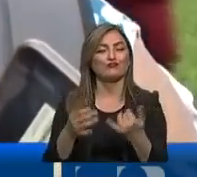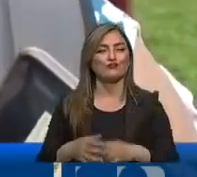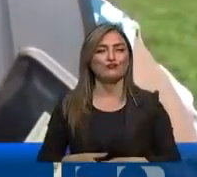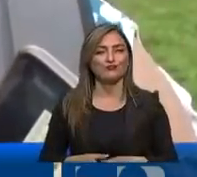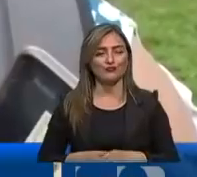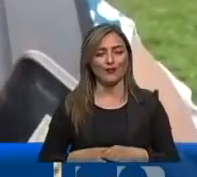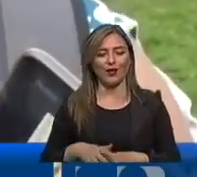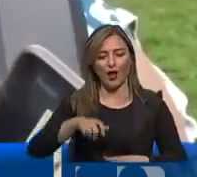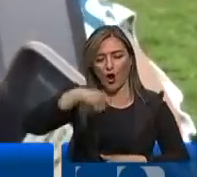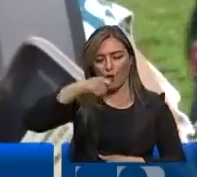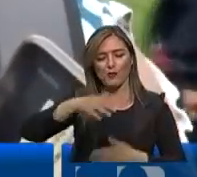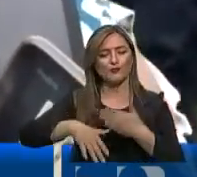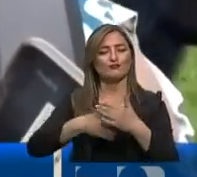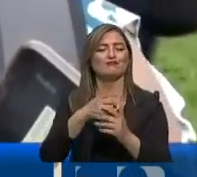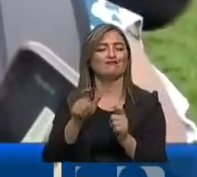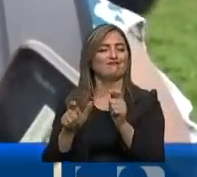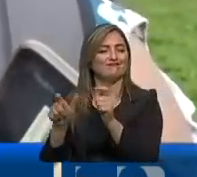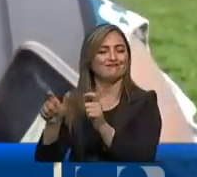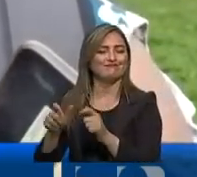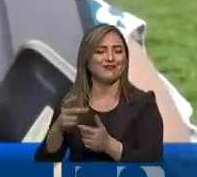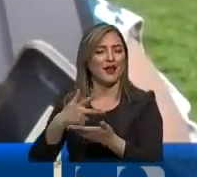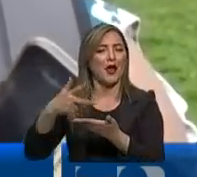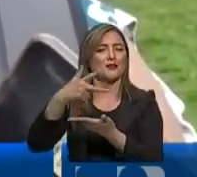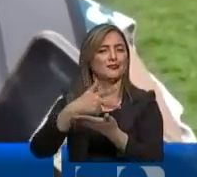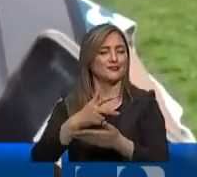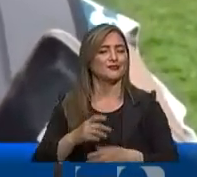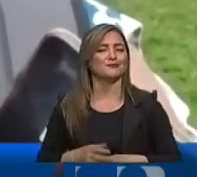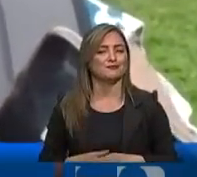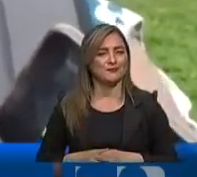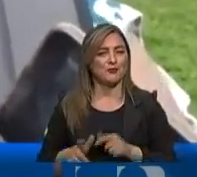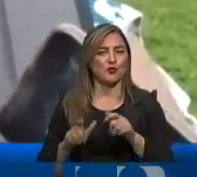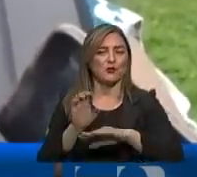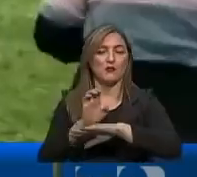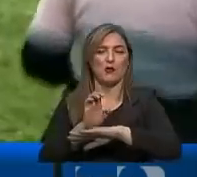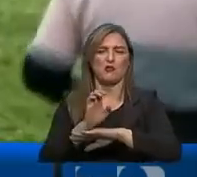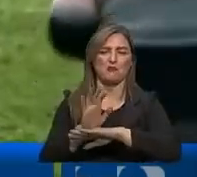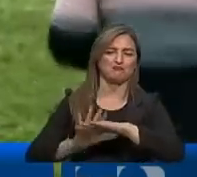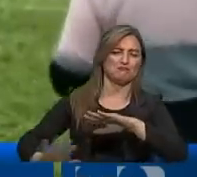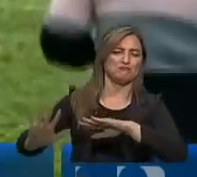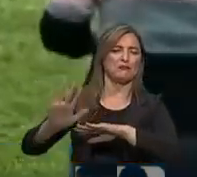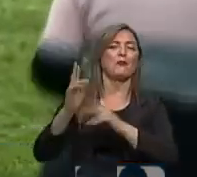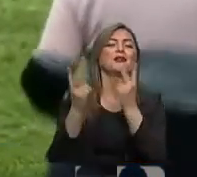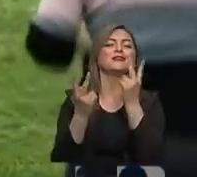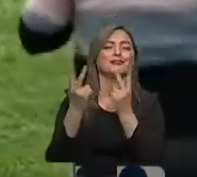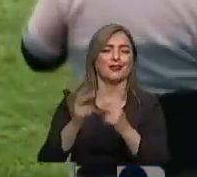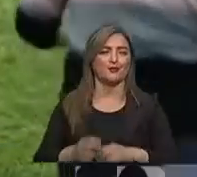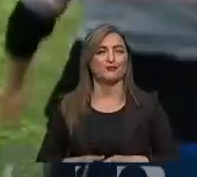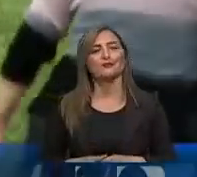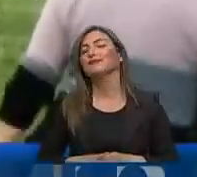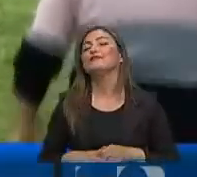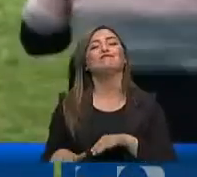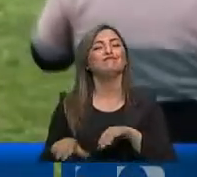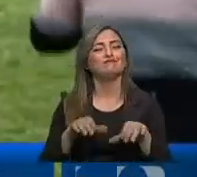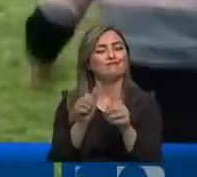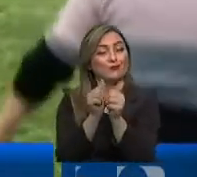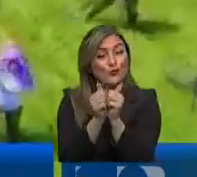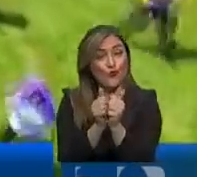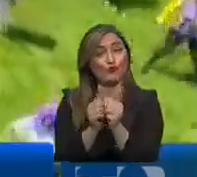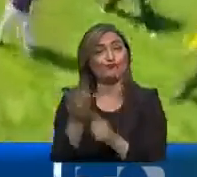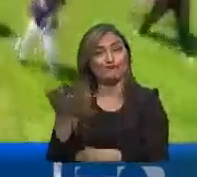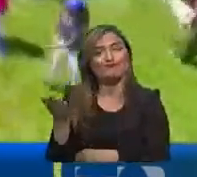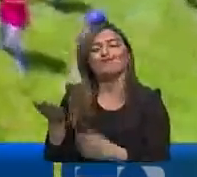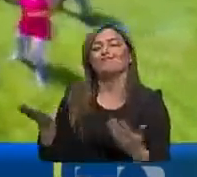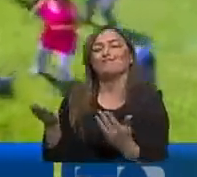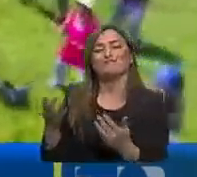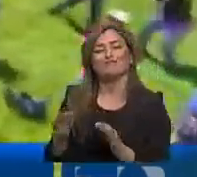que se deleiten toda la ciudadanía del Carchi y todos quienes nos visitan. Las actividades deportivas van de la